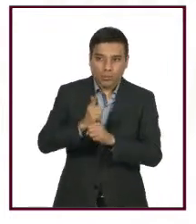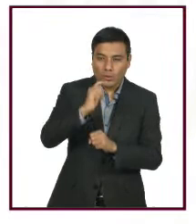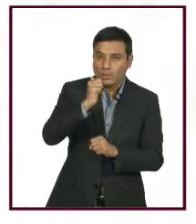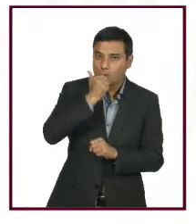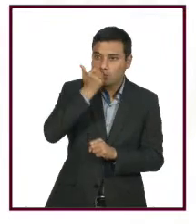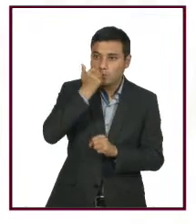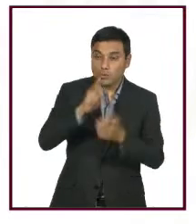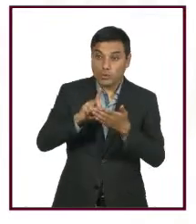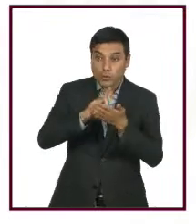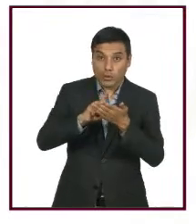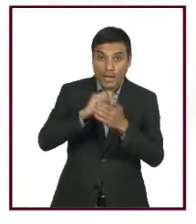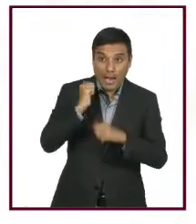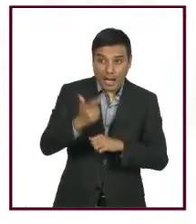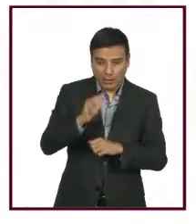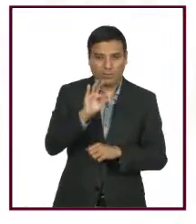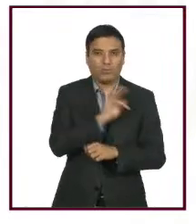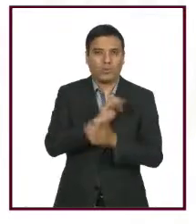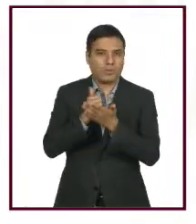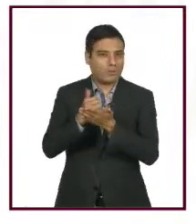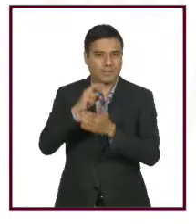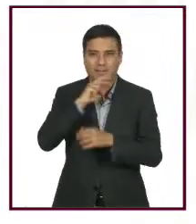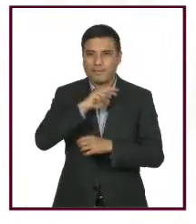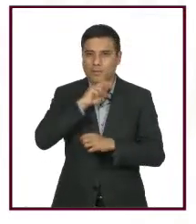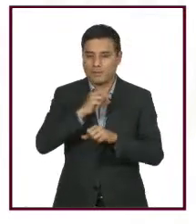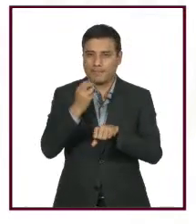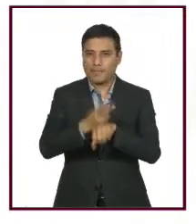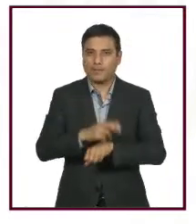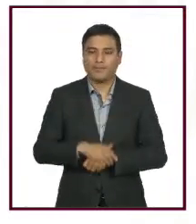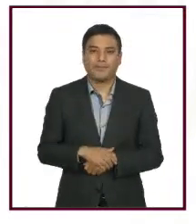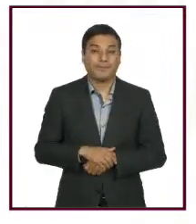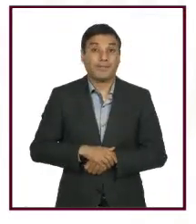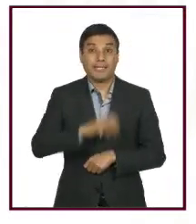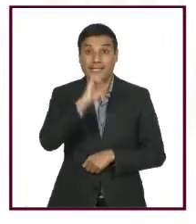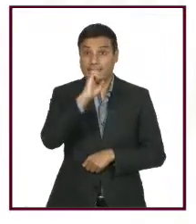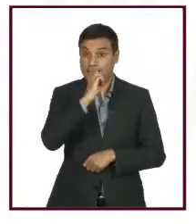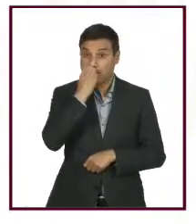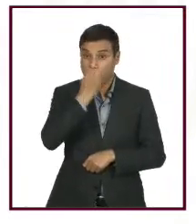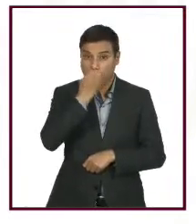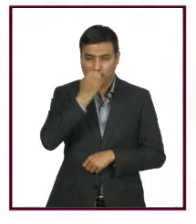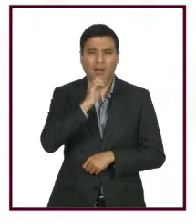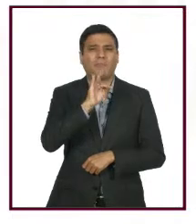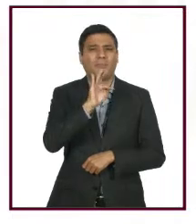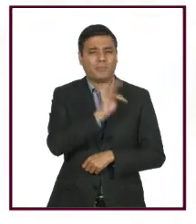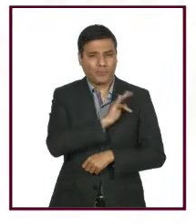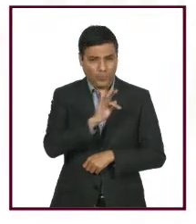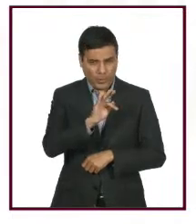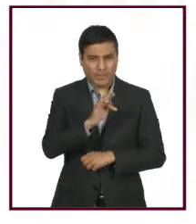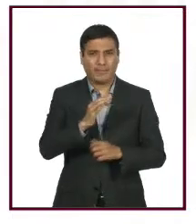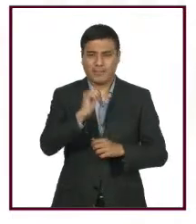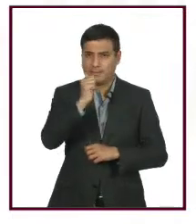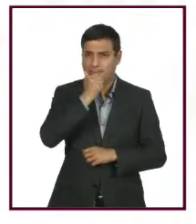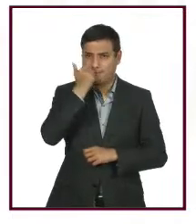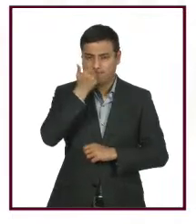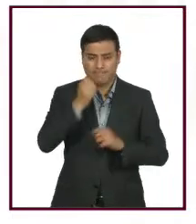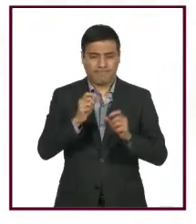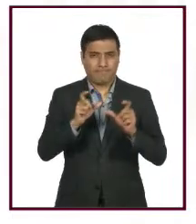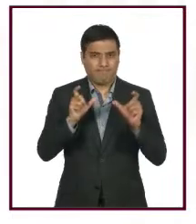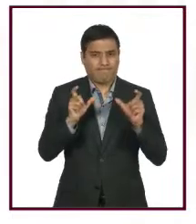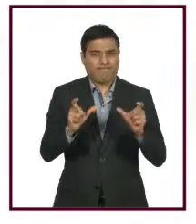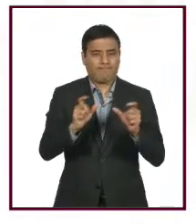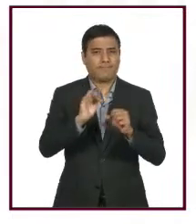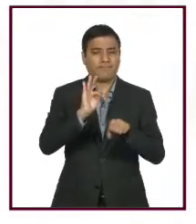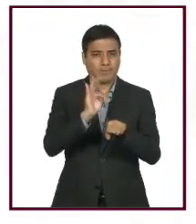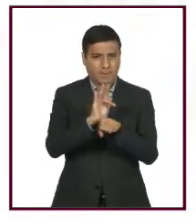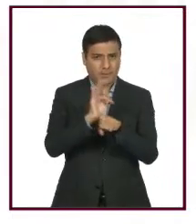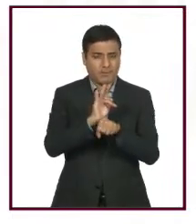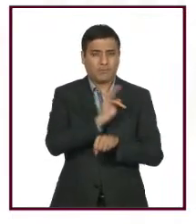evitar prácticas de riesgo. Entonces, la escuela como factor protector, pues en cuanto a todos estos ámbitos